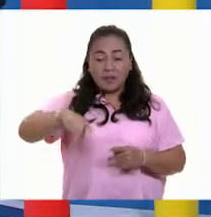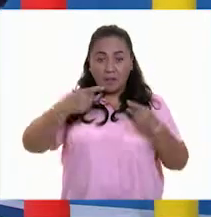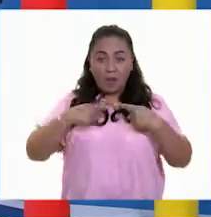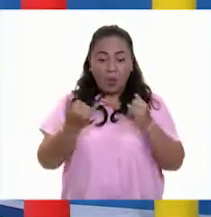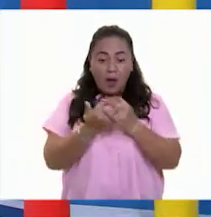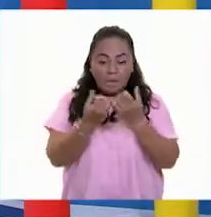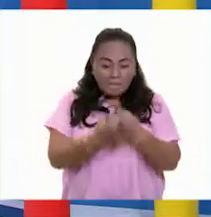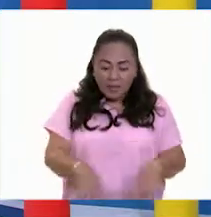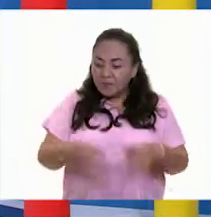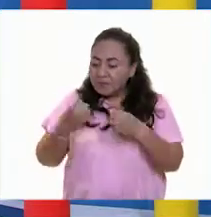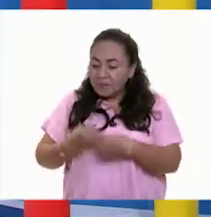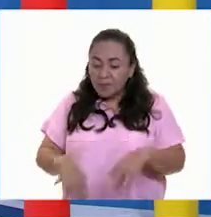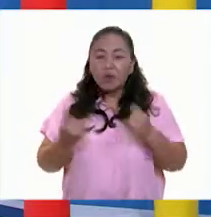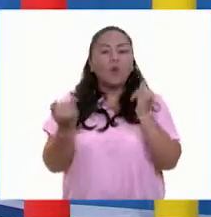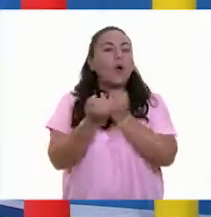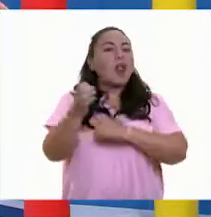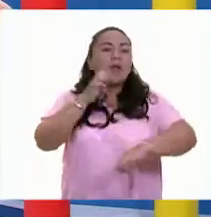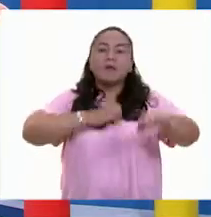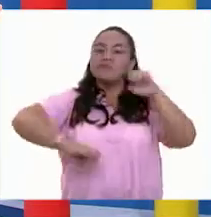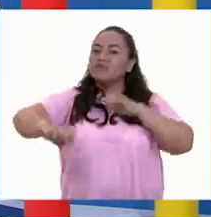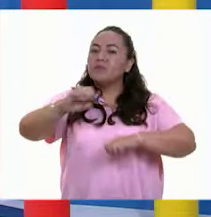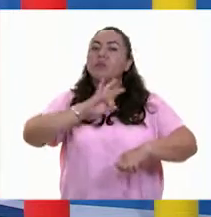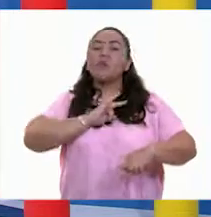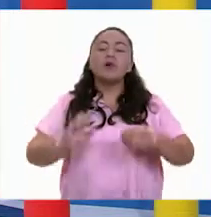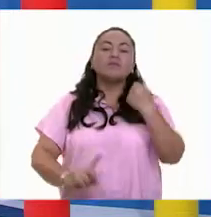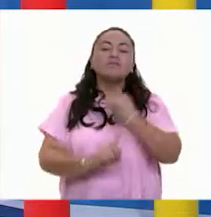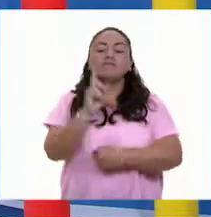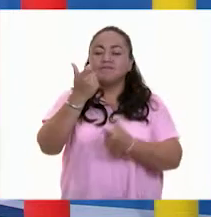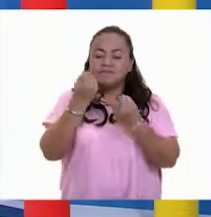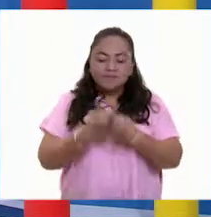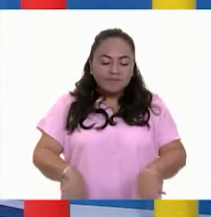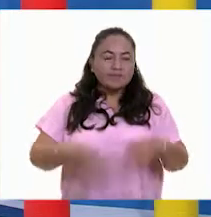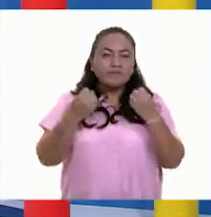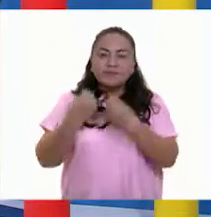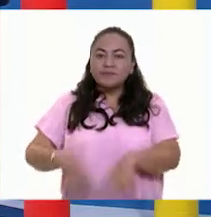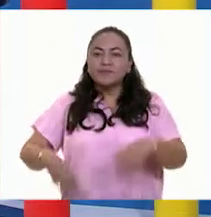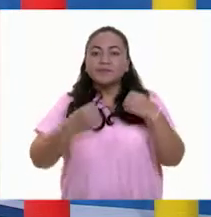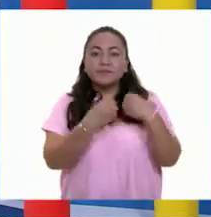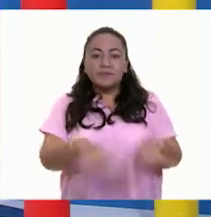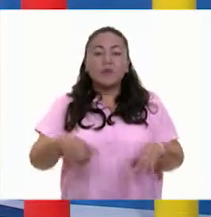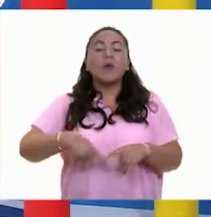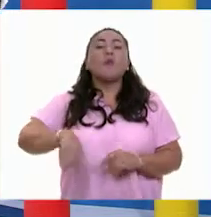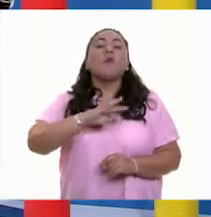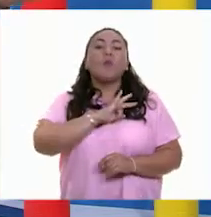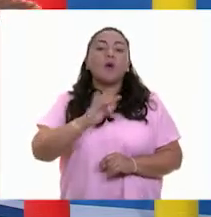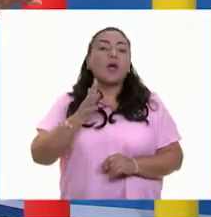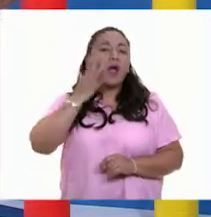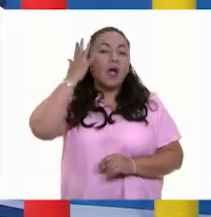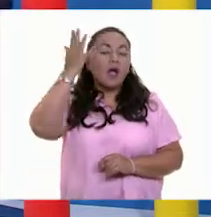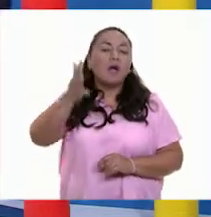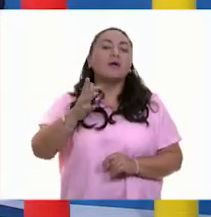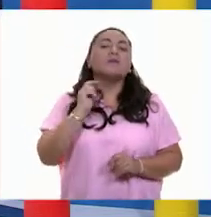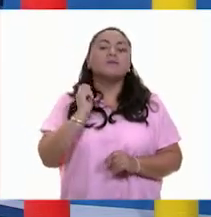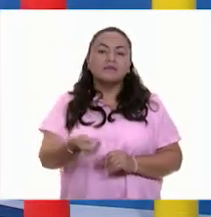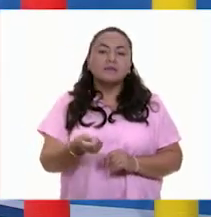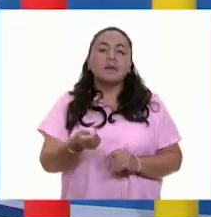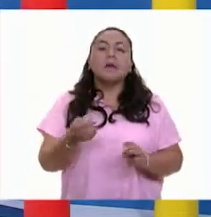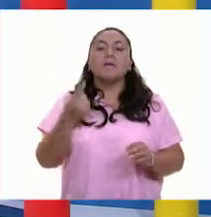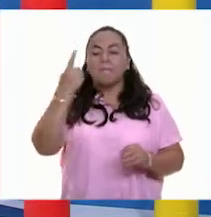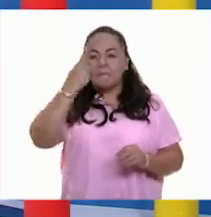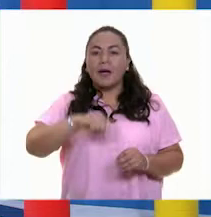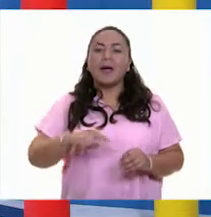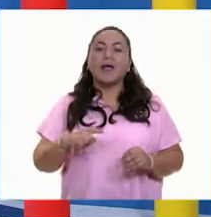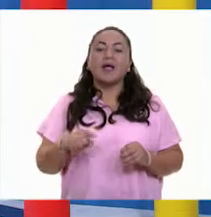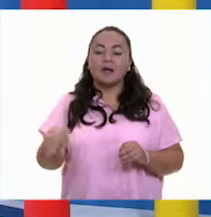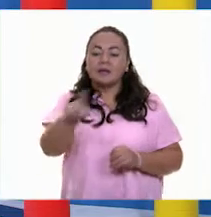pérdidas, también las empresas pueden verse afectadas. Cada una de estas pérdidas puede tener efectos indirectos, que son las